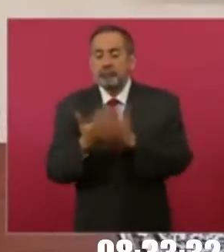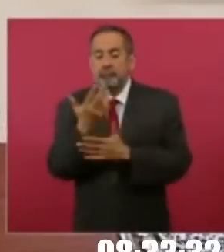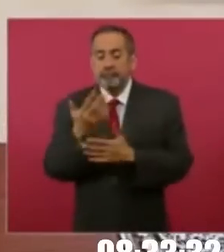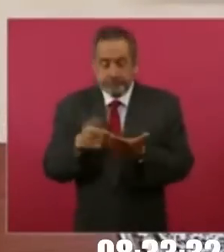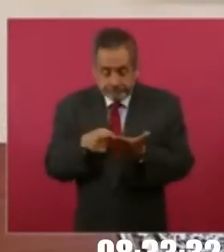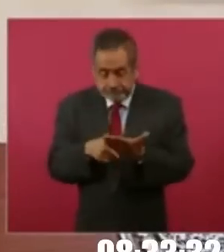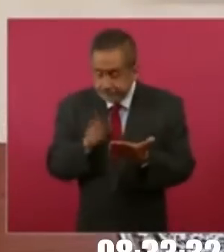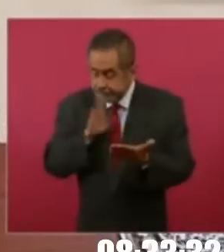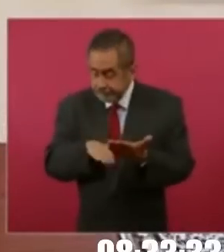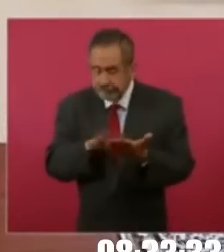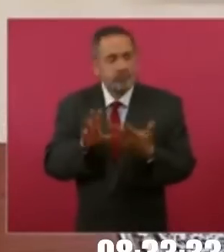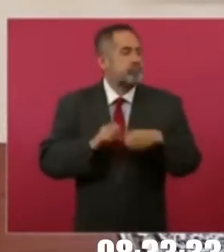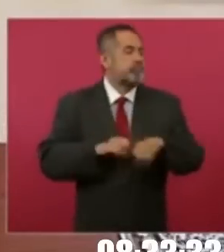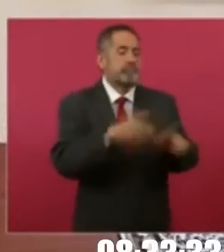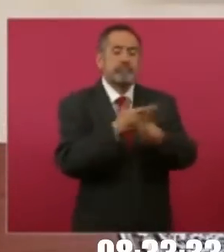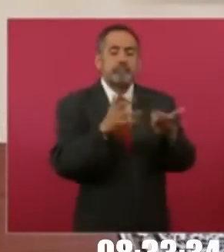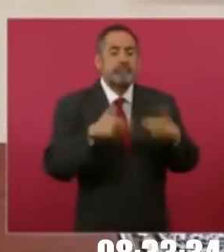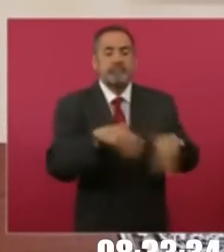entonces